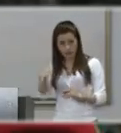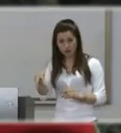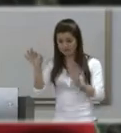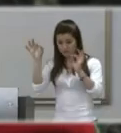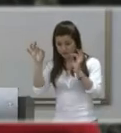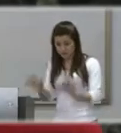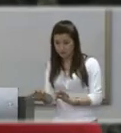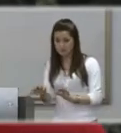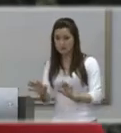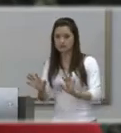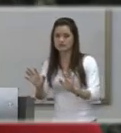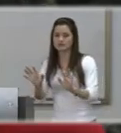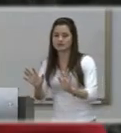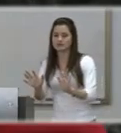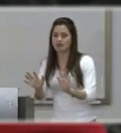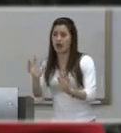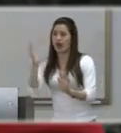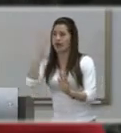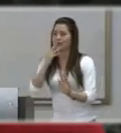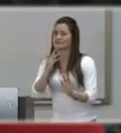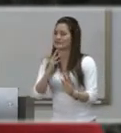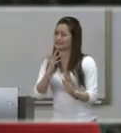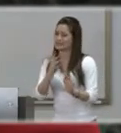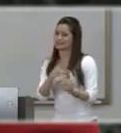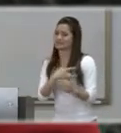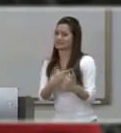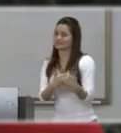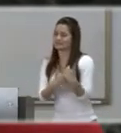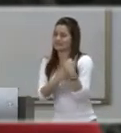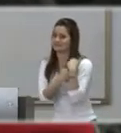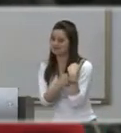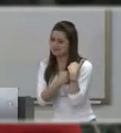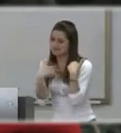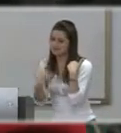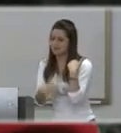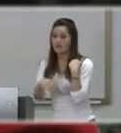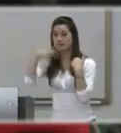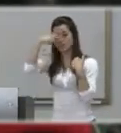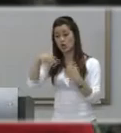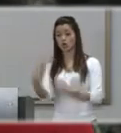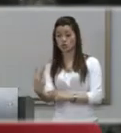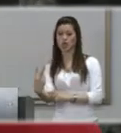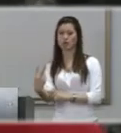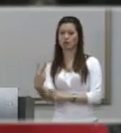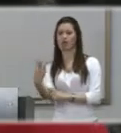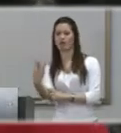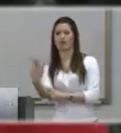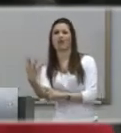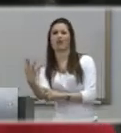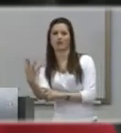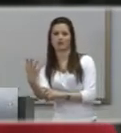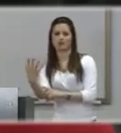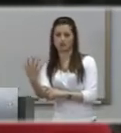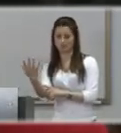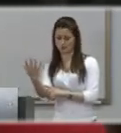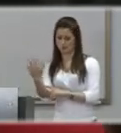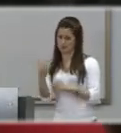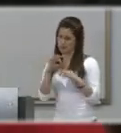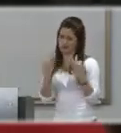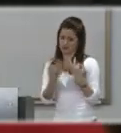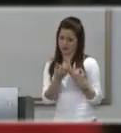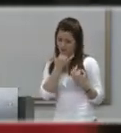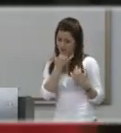hijo como carga, ¿no? O sea, y de las familias que tienen más de dos hijos como irresponsables de alguna forma. Entonces